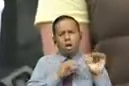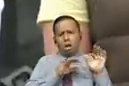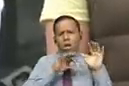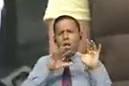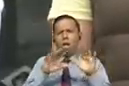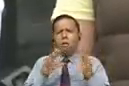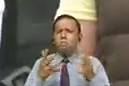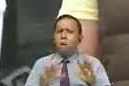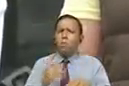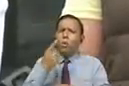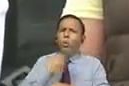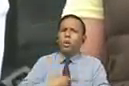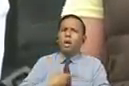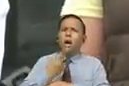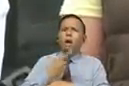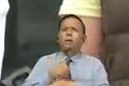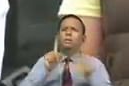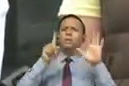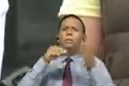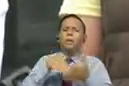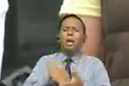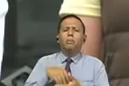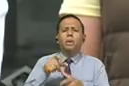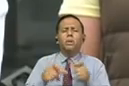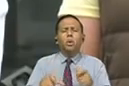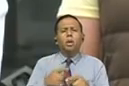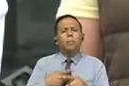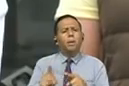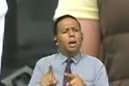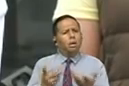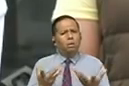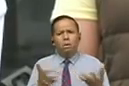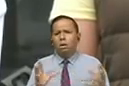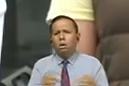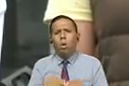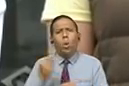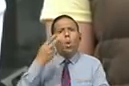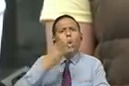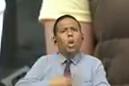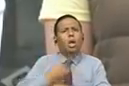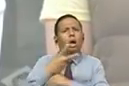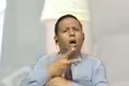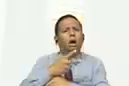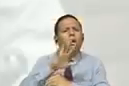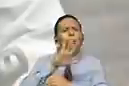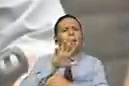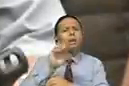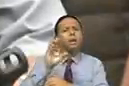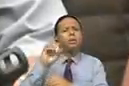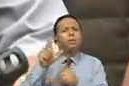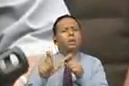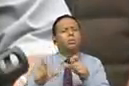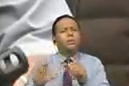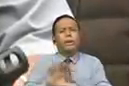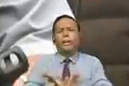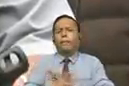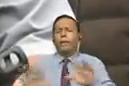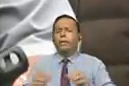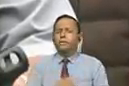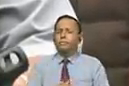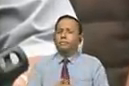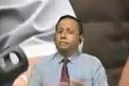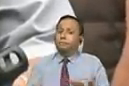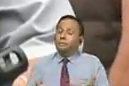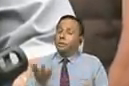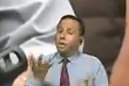6.000 personas y la suma de los dos días no llegó ni a 550 personas. Se está considerando cerrar